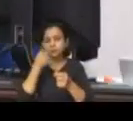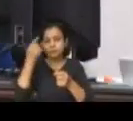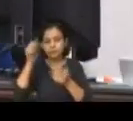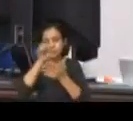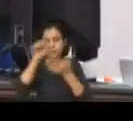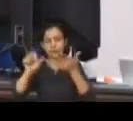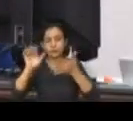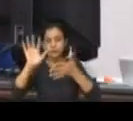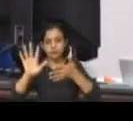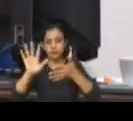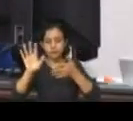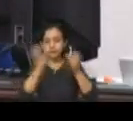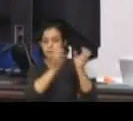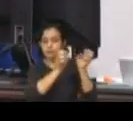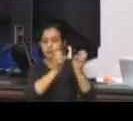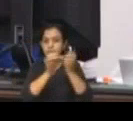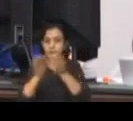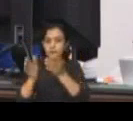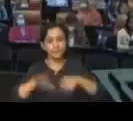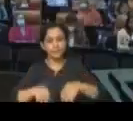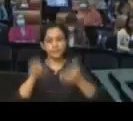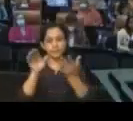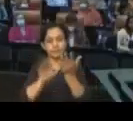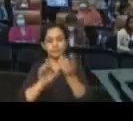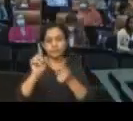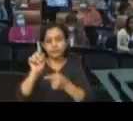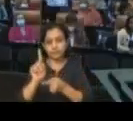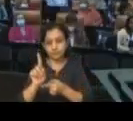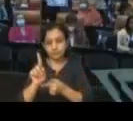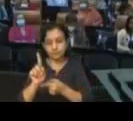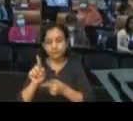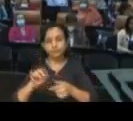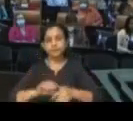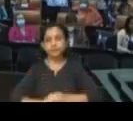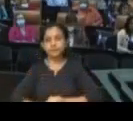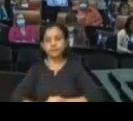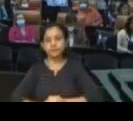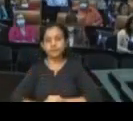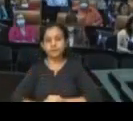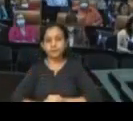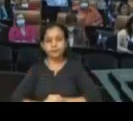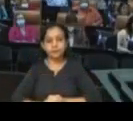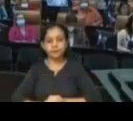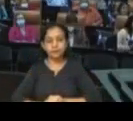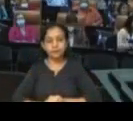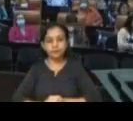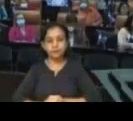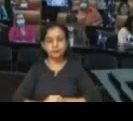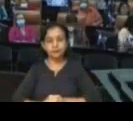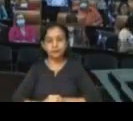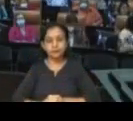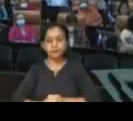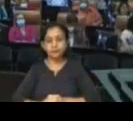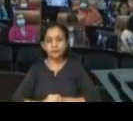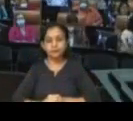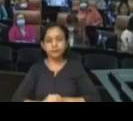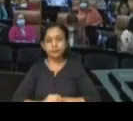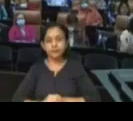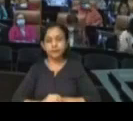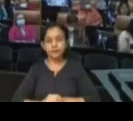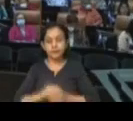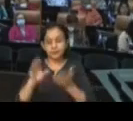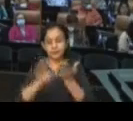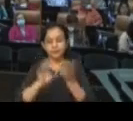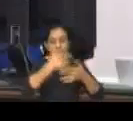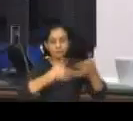Pineda, conocida antes como Universidad Católica del Trópico Seco, hasta que se le fue cancelada su personería jurídica el pasado 2